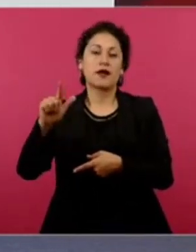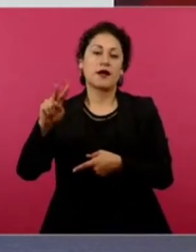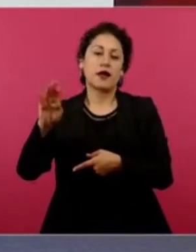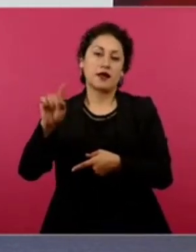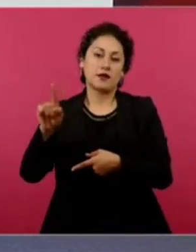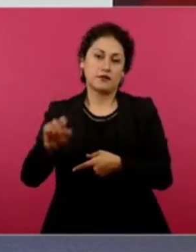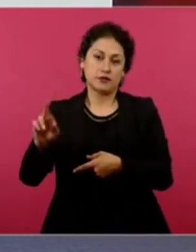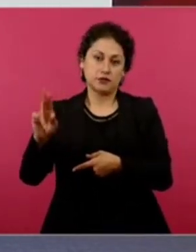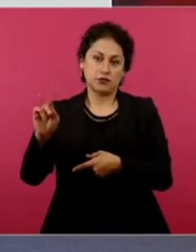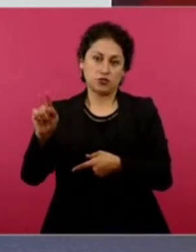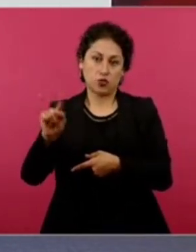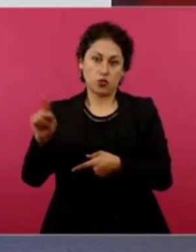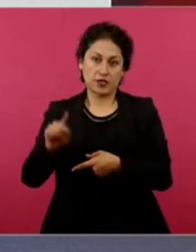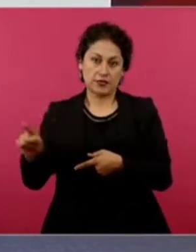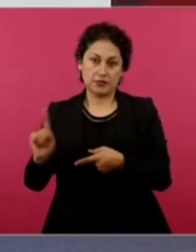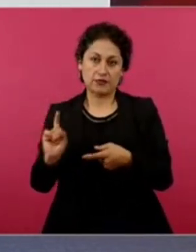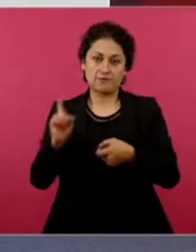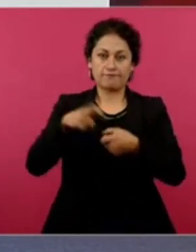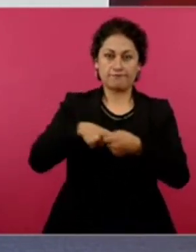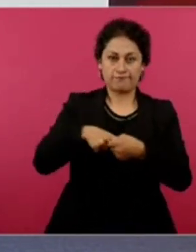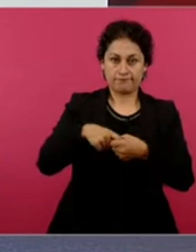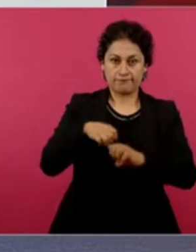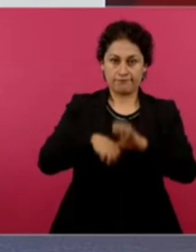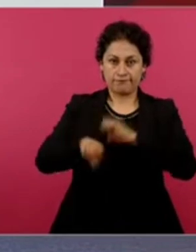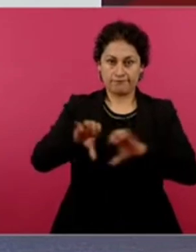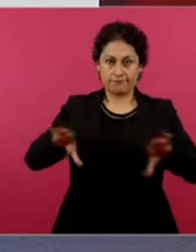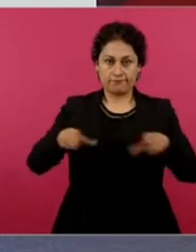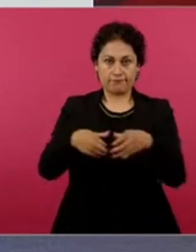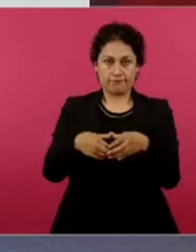y debe ser familiar,